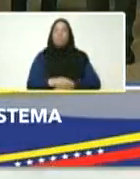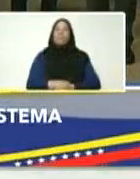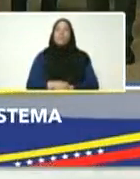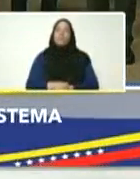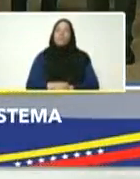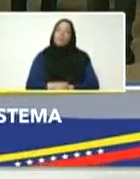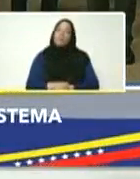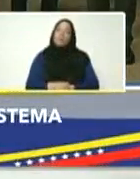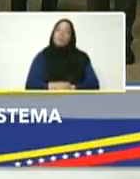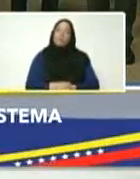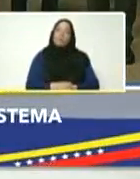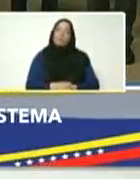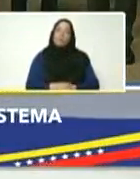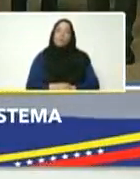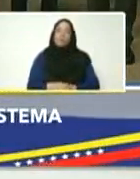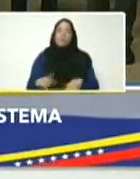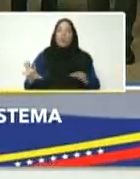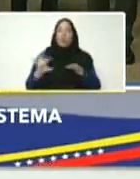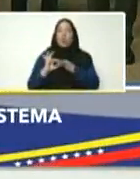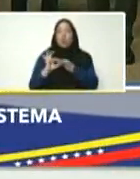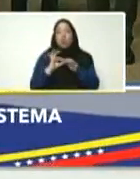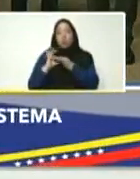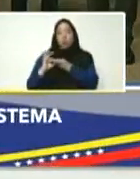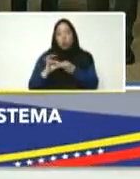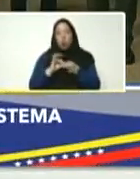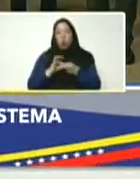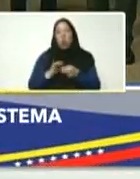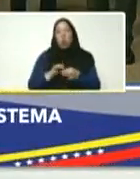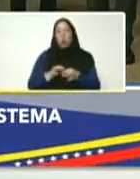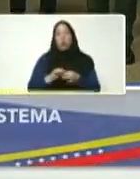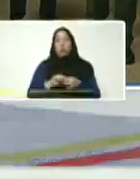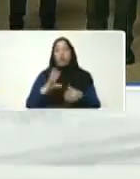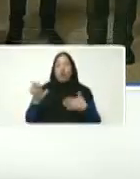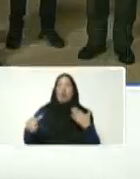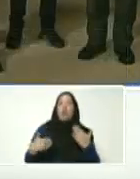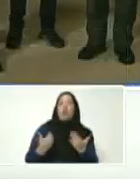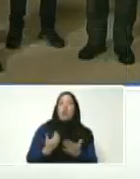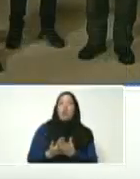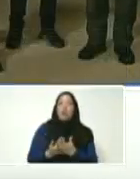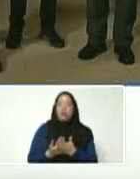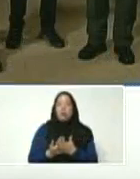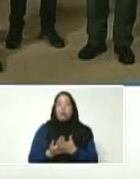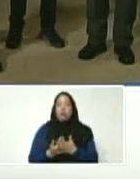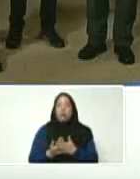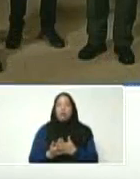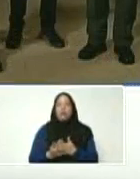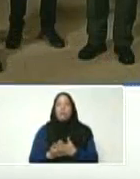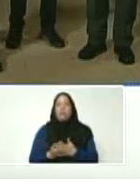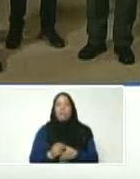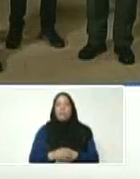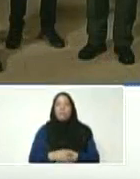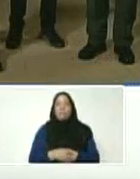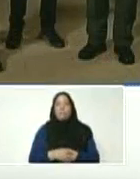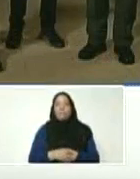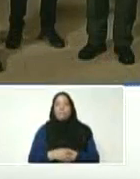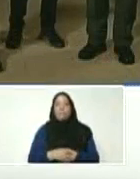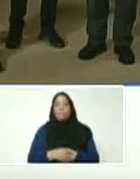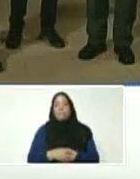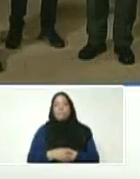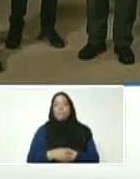bricomiles de la Unión Cívico-Militar allá con el